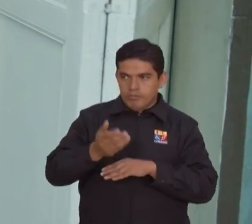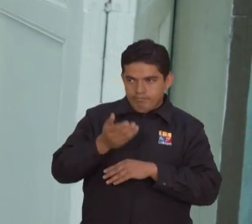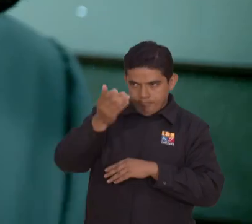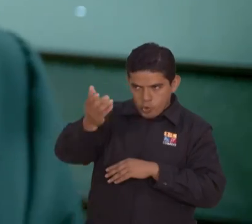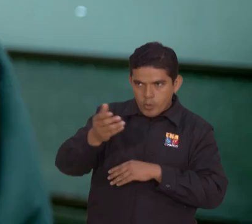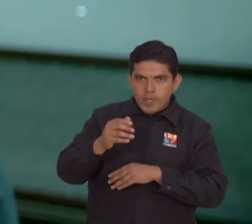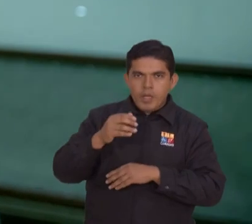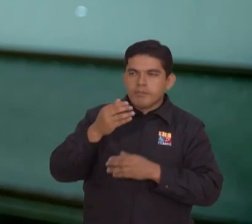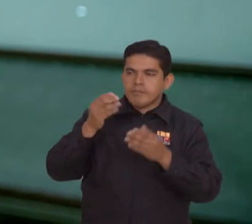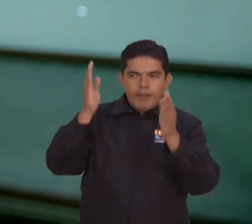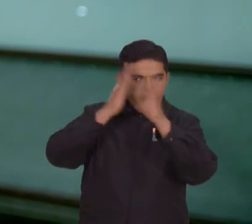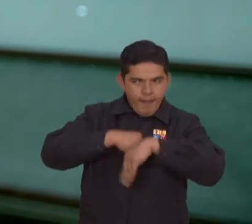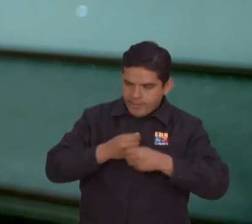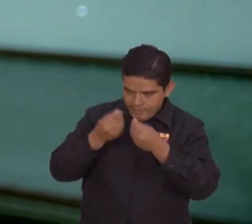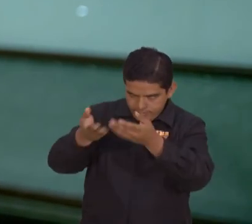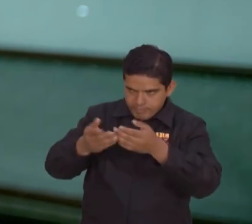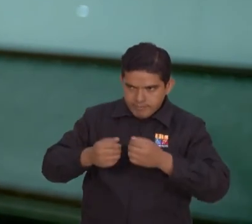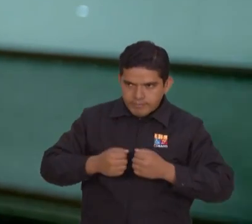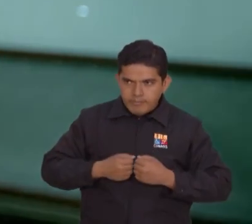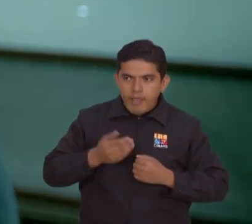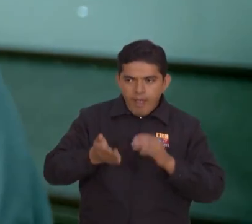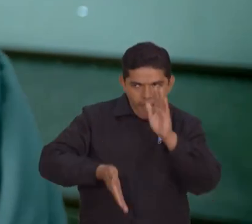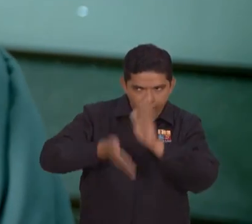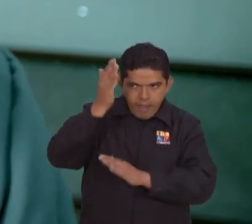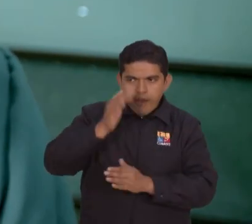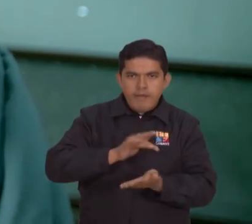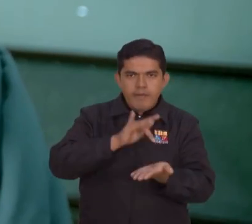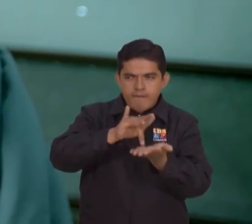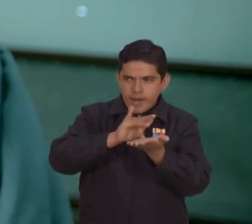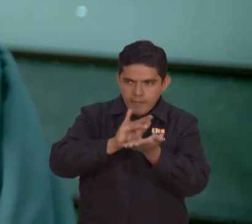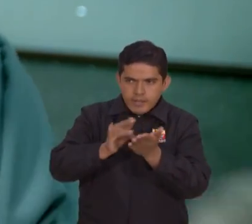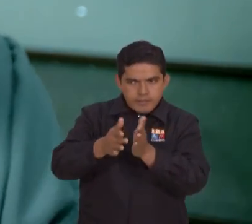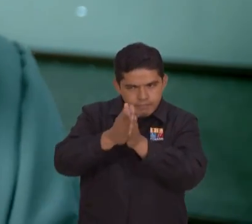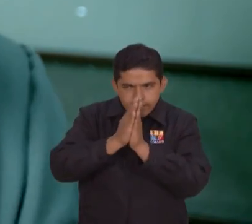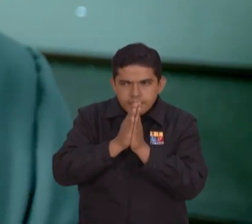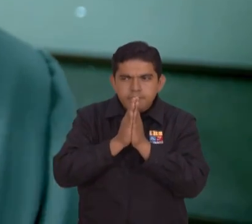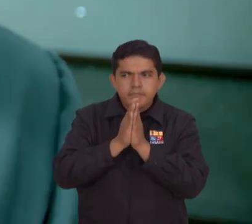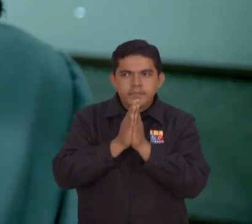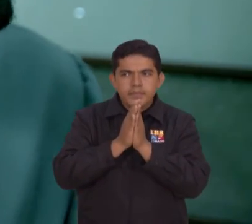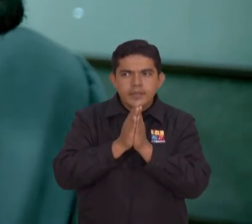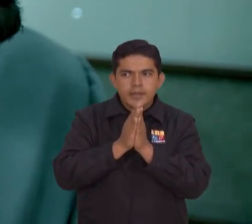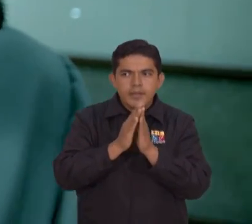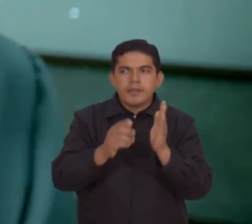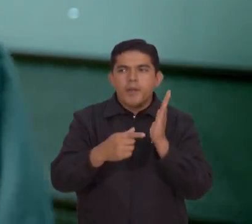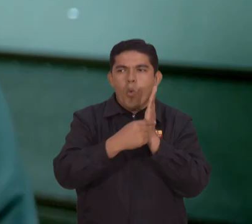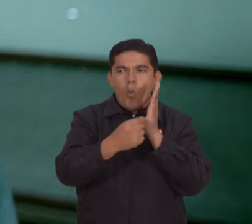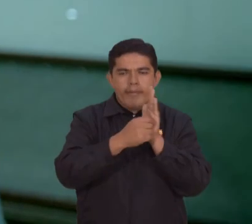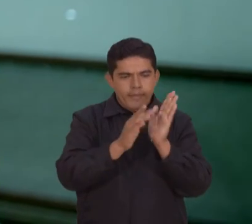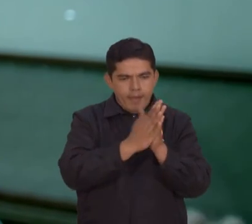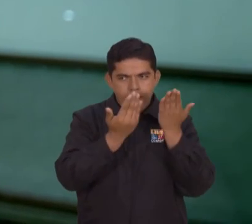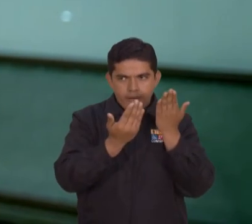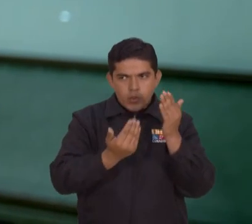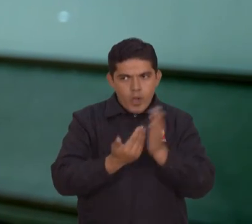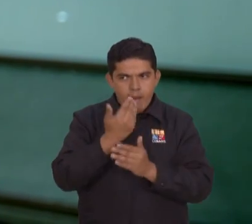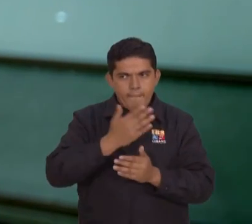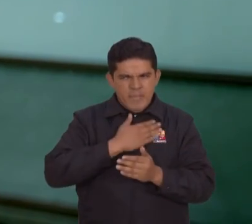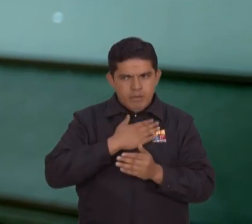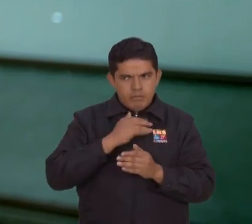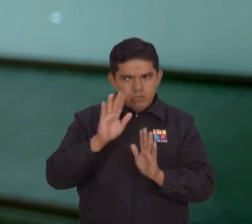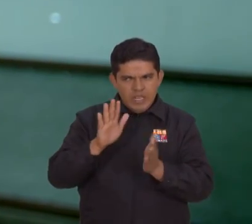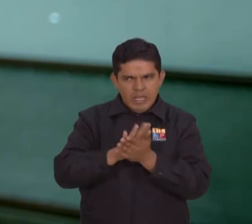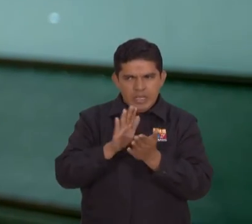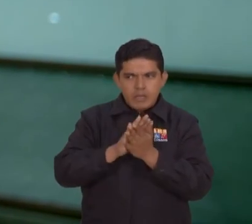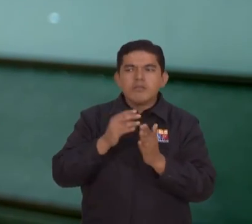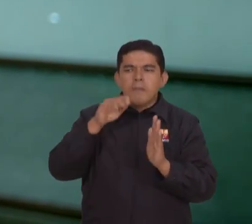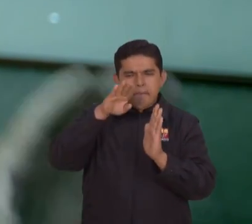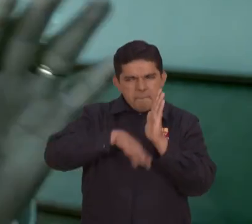Esta es gratis. Anda a la farmacia y pídeles que te abran una cuenta de mi parte. Con eso te van a cobrar menos